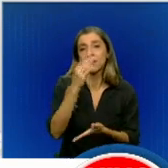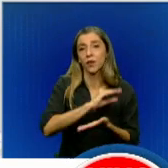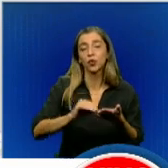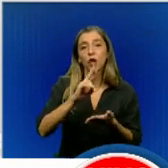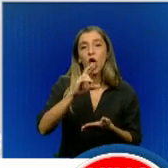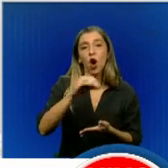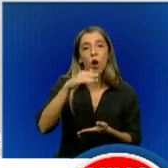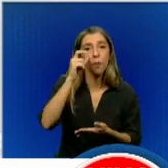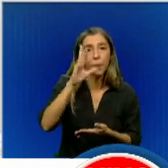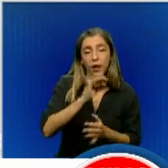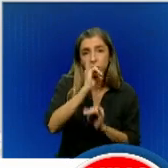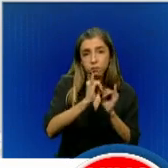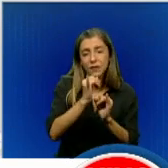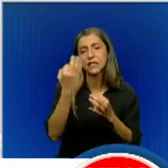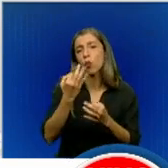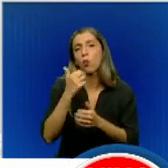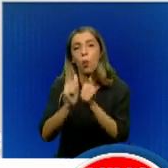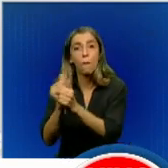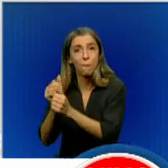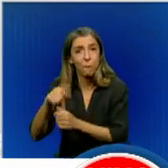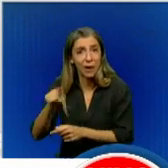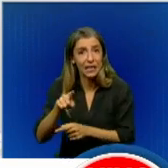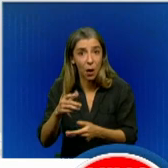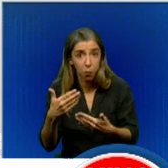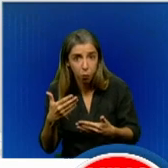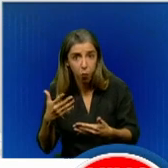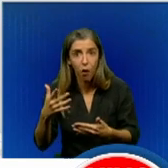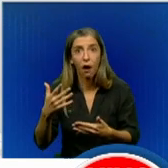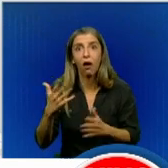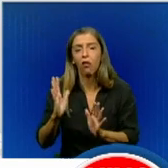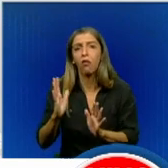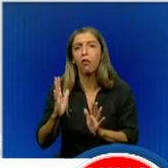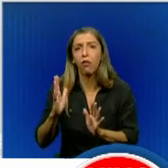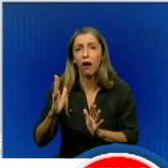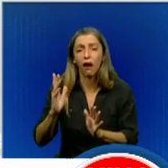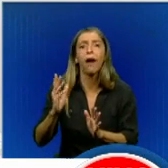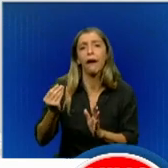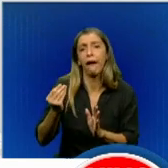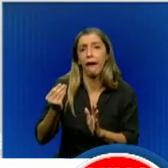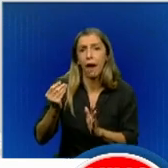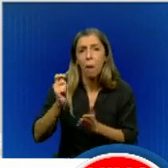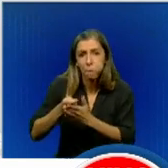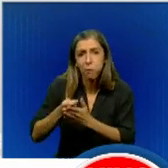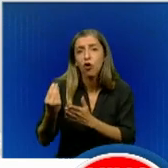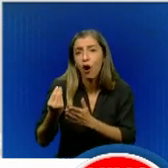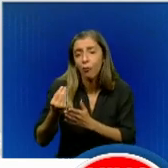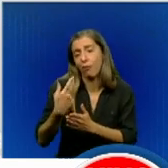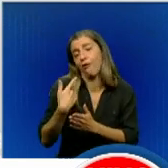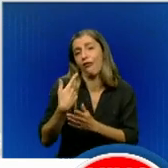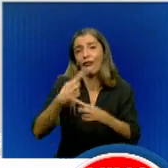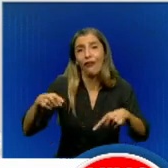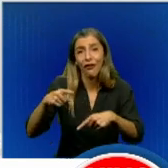van a trasladar el aumento del impuesto a las ganancias al precio de sus productos con lo que ve además